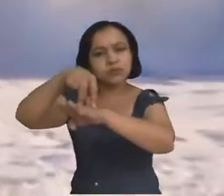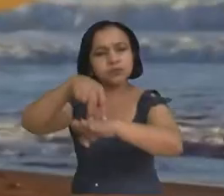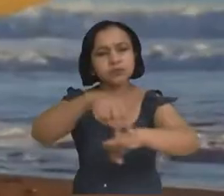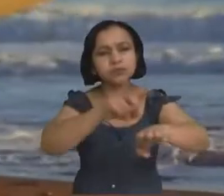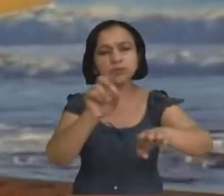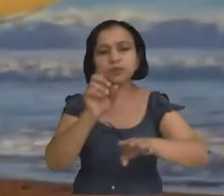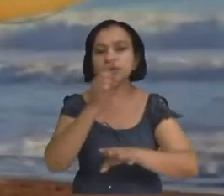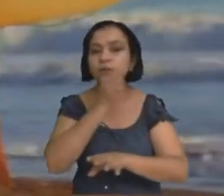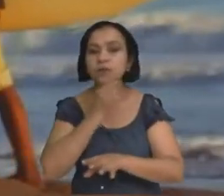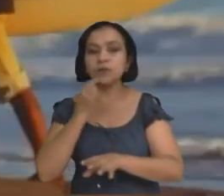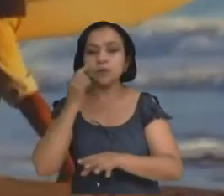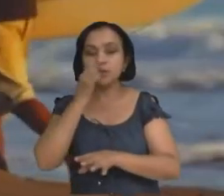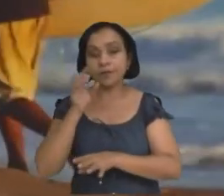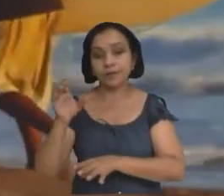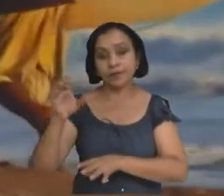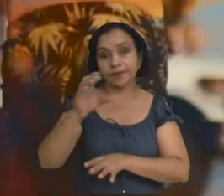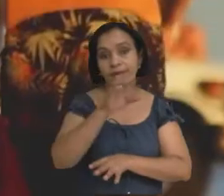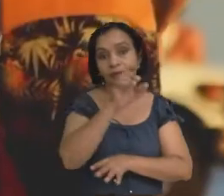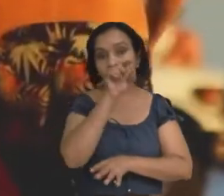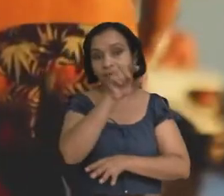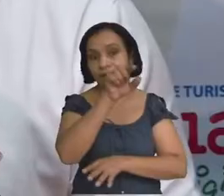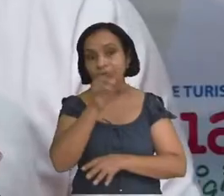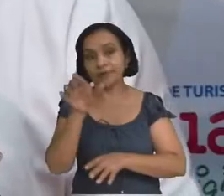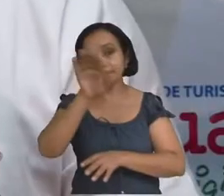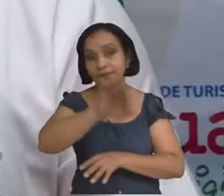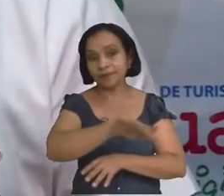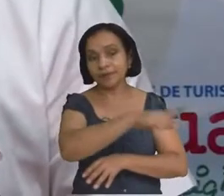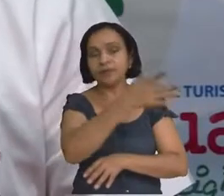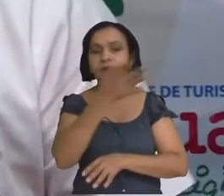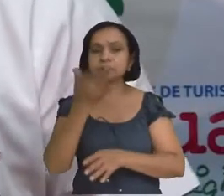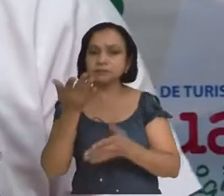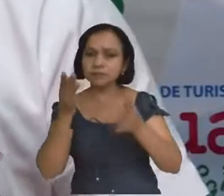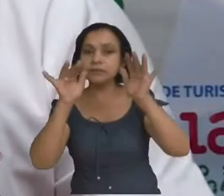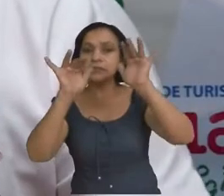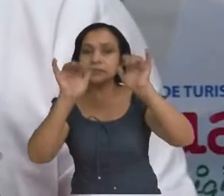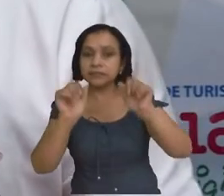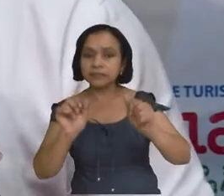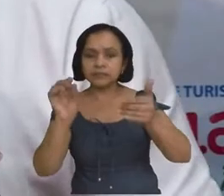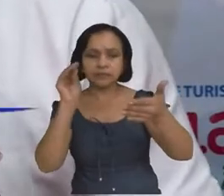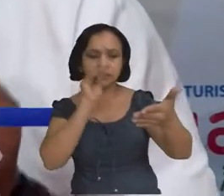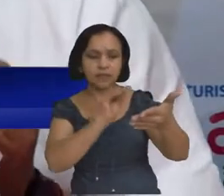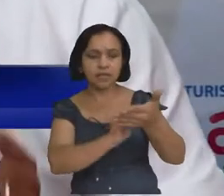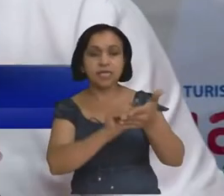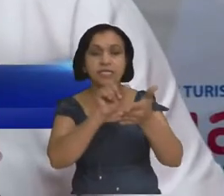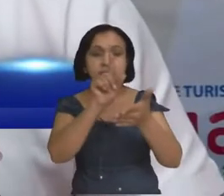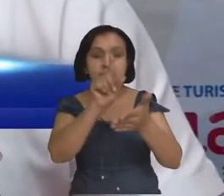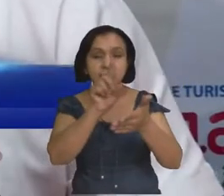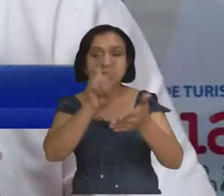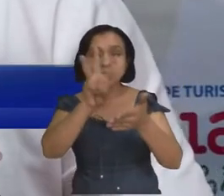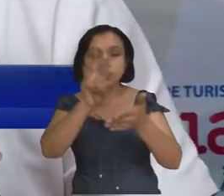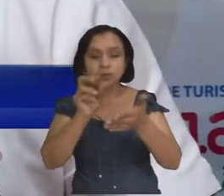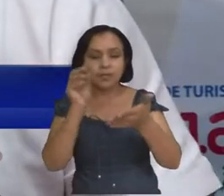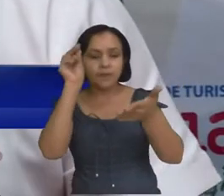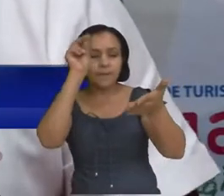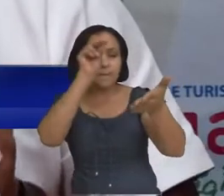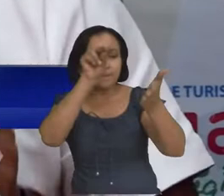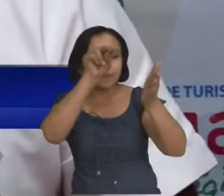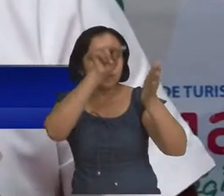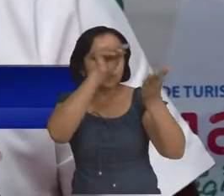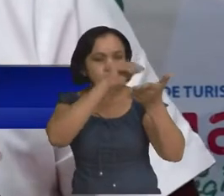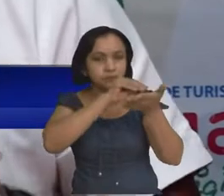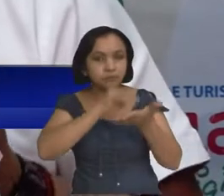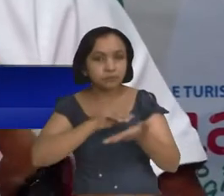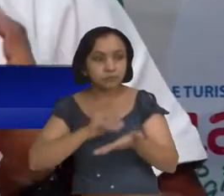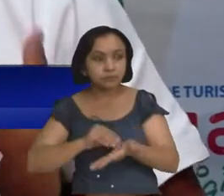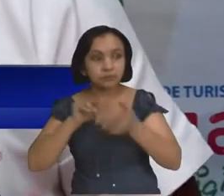La Boquita en Carazo. Tenemos aproximadamente ya 130 inscritos para este torneo.